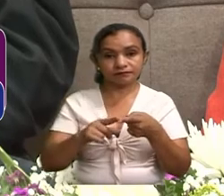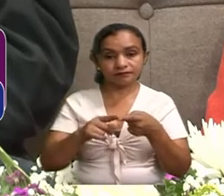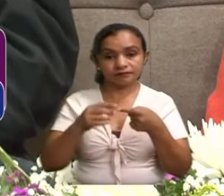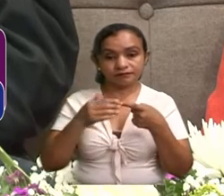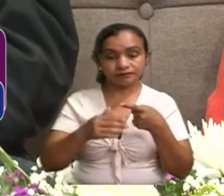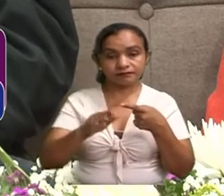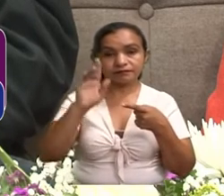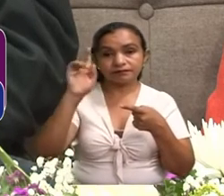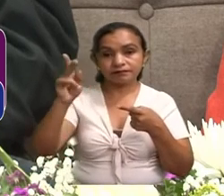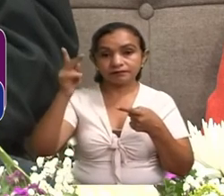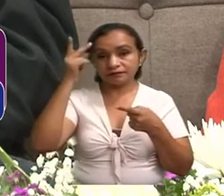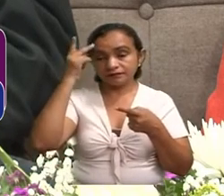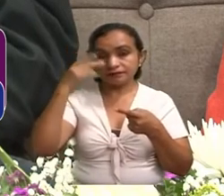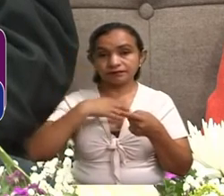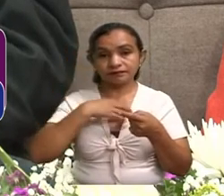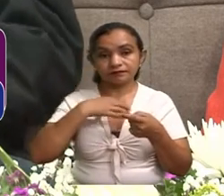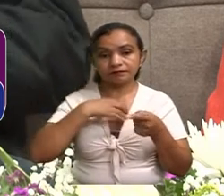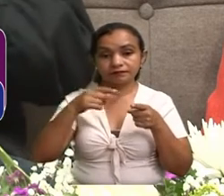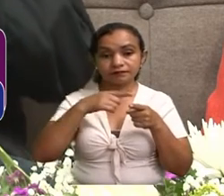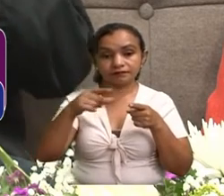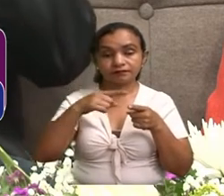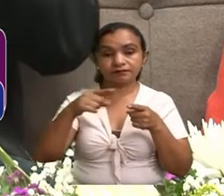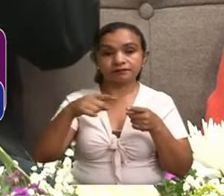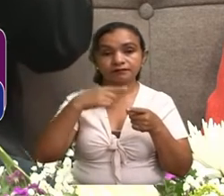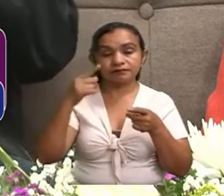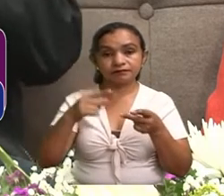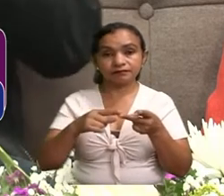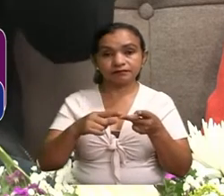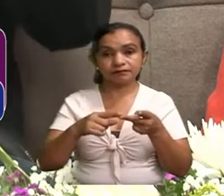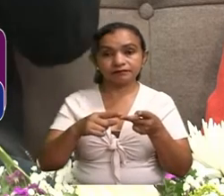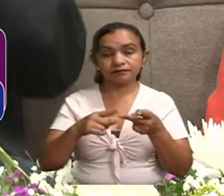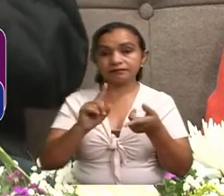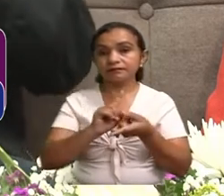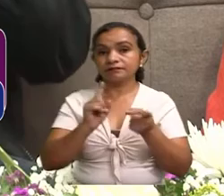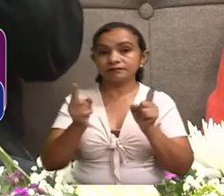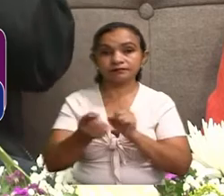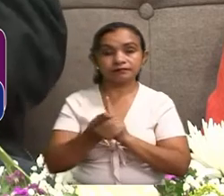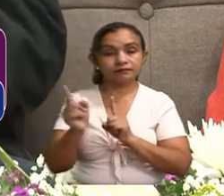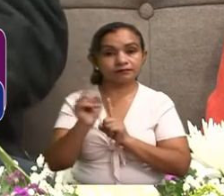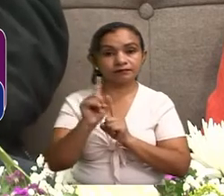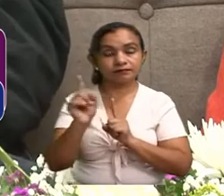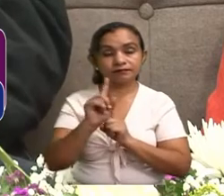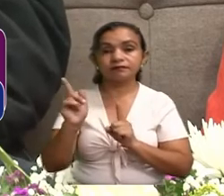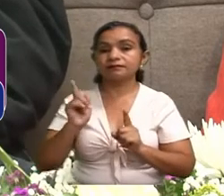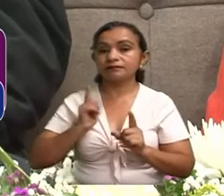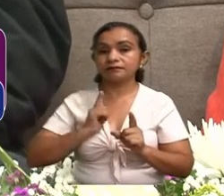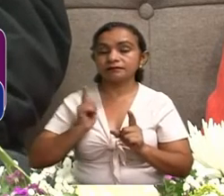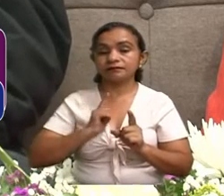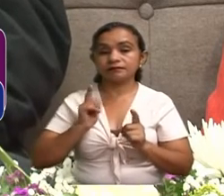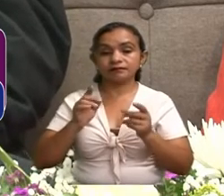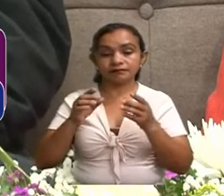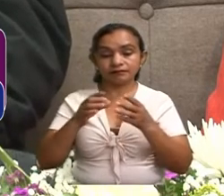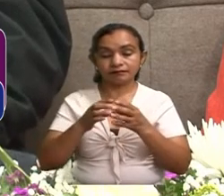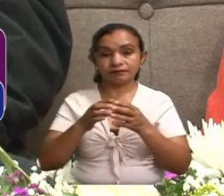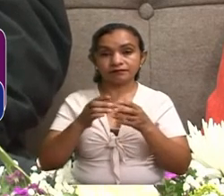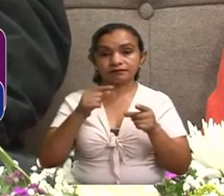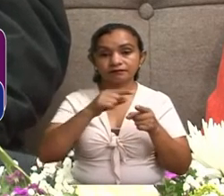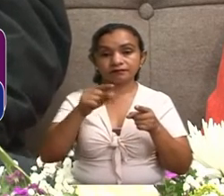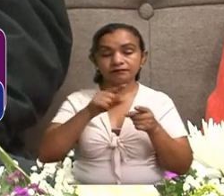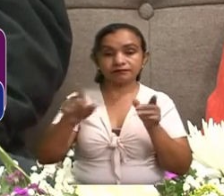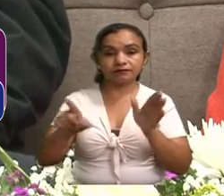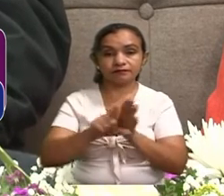las políticas propias que tienen los municipios y para no alterar esas cosas, y llegamos a lo comunitario que está sustentado en